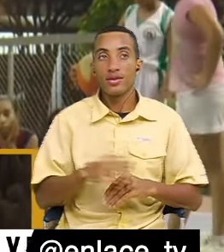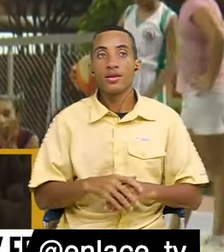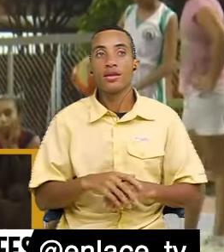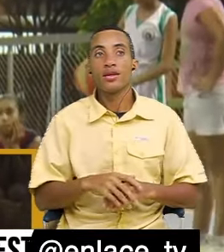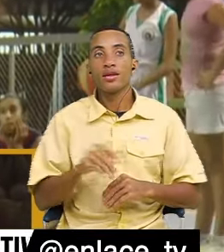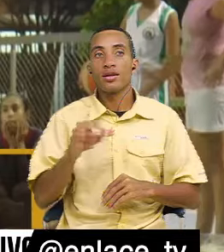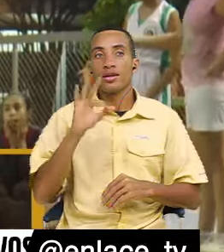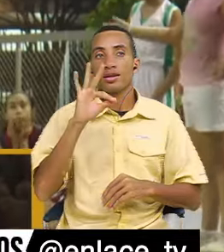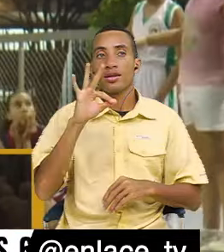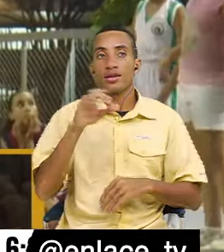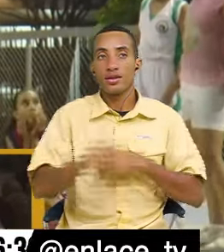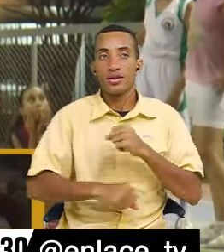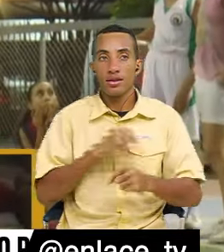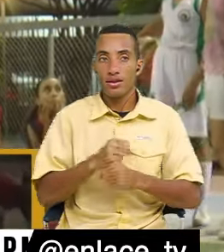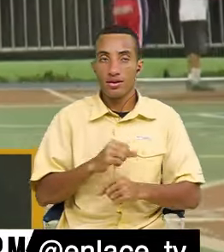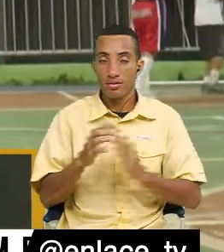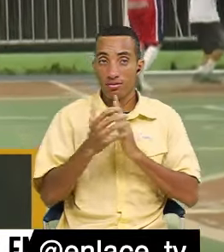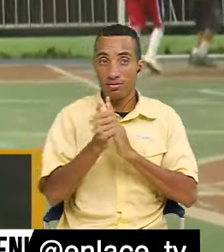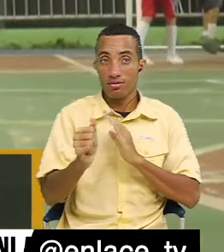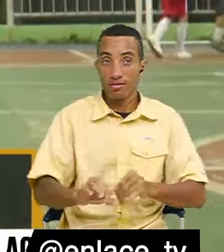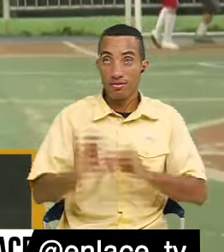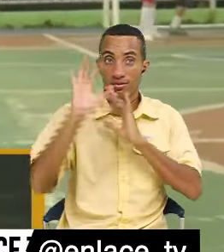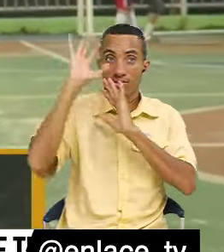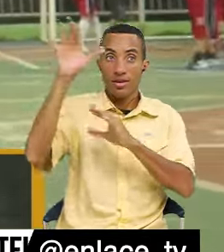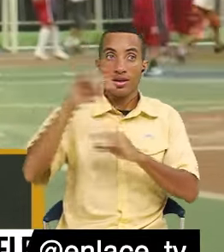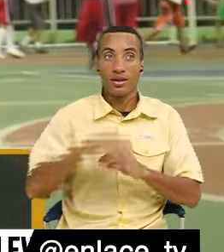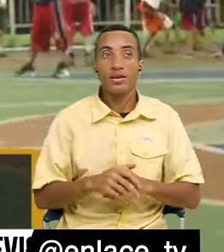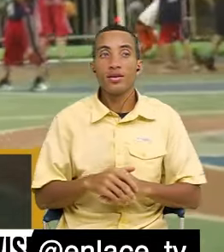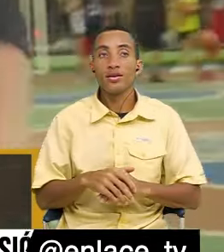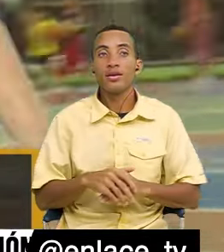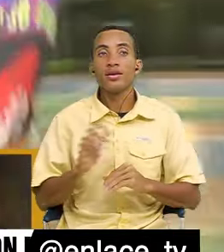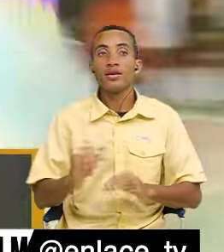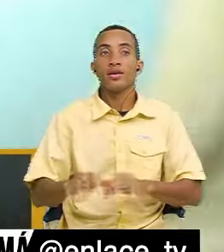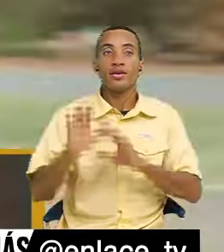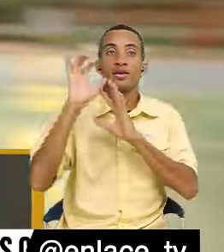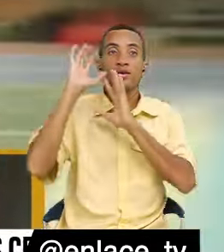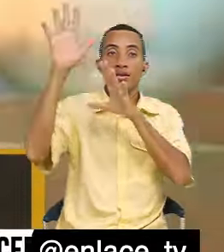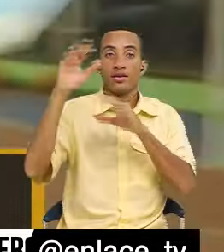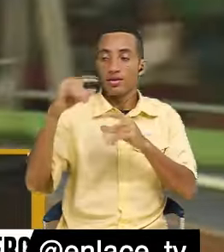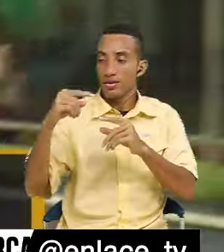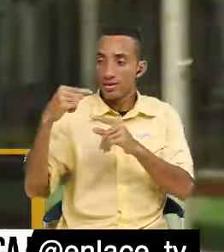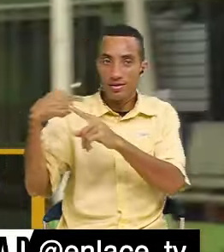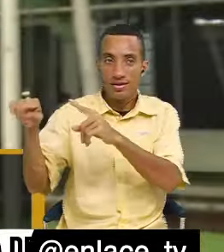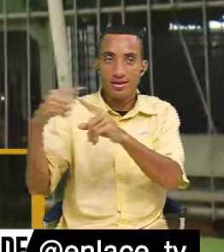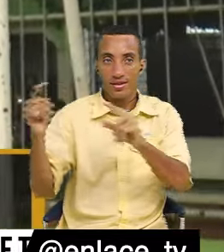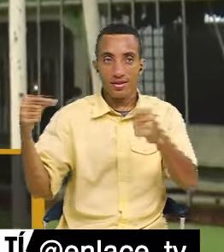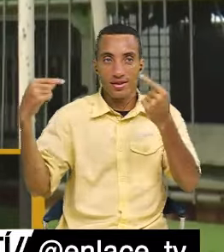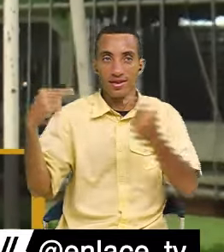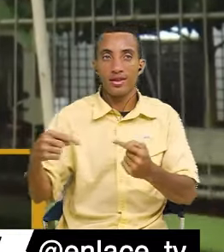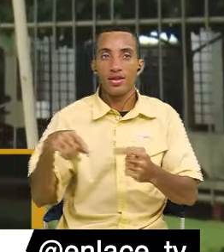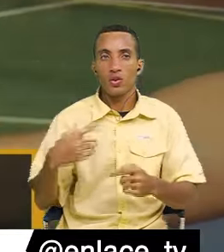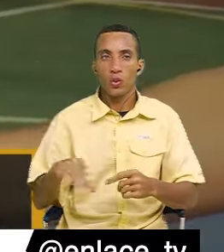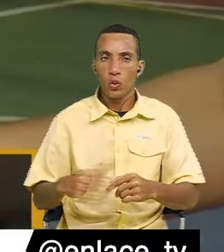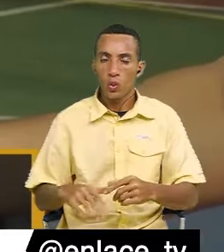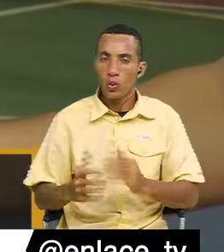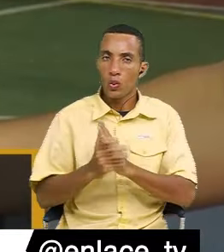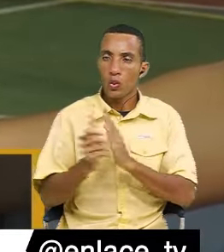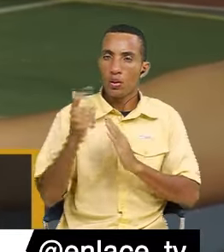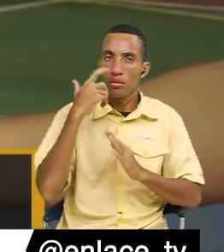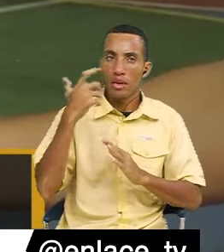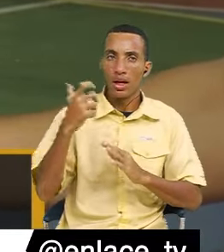los 3 años de edad. Emanuel es encestador por naturaleza. En diferentes torneos se ha destacado por sus cualidades deportivas.